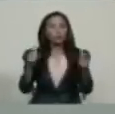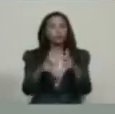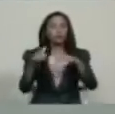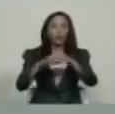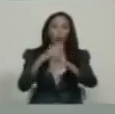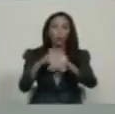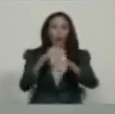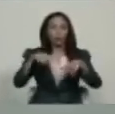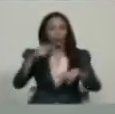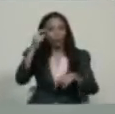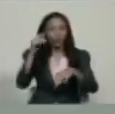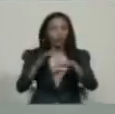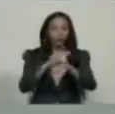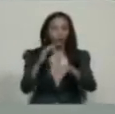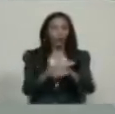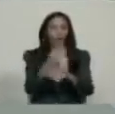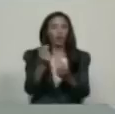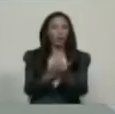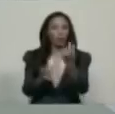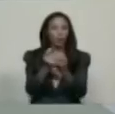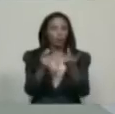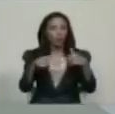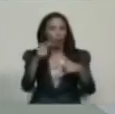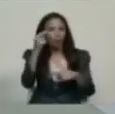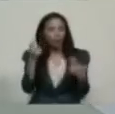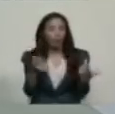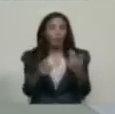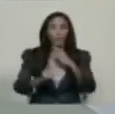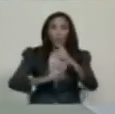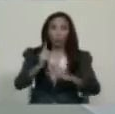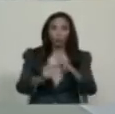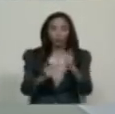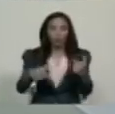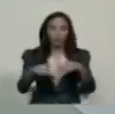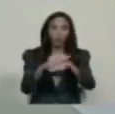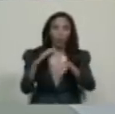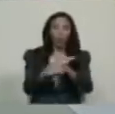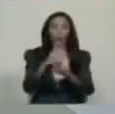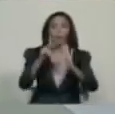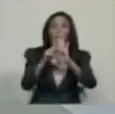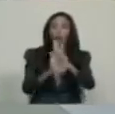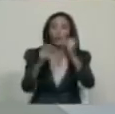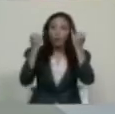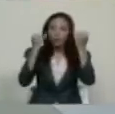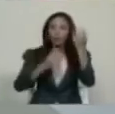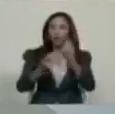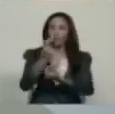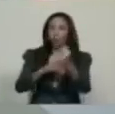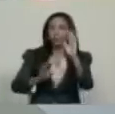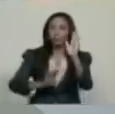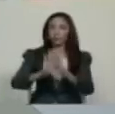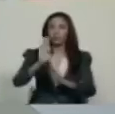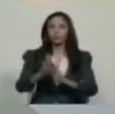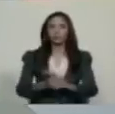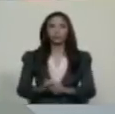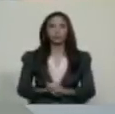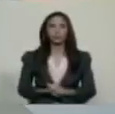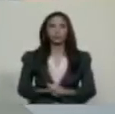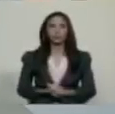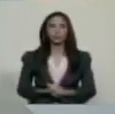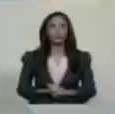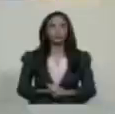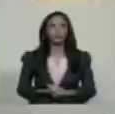¿verdad? Jueves económico, jueves productivo, jueves del programa de recuperación económica. Infatigables